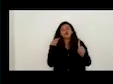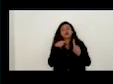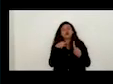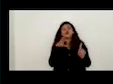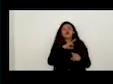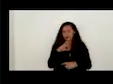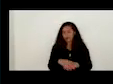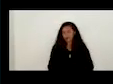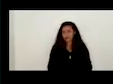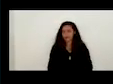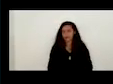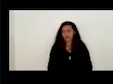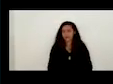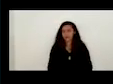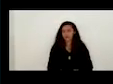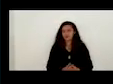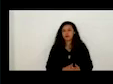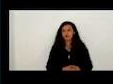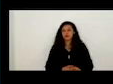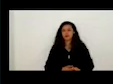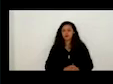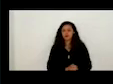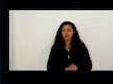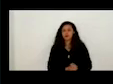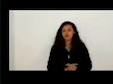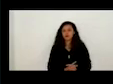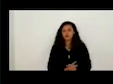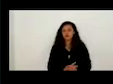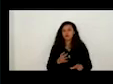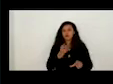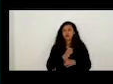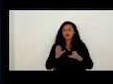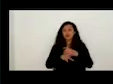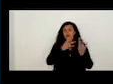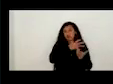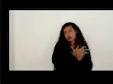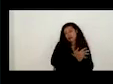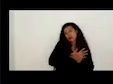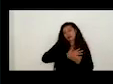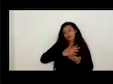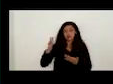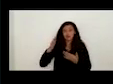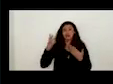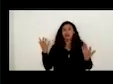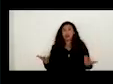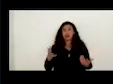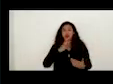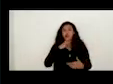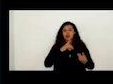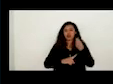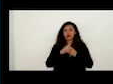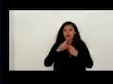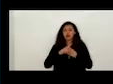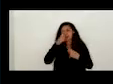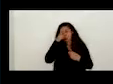caso, si estos nutrientes son en exceso, pueden generar problemas como el sobrepeso